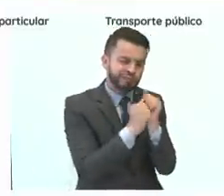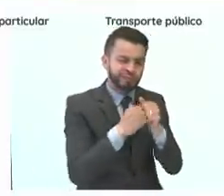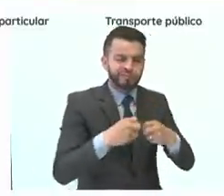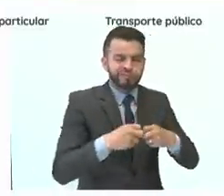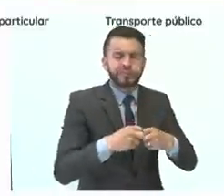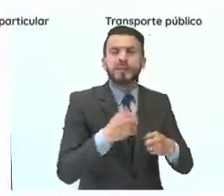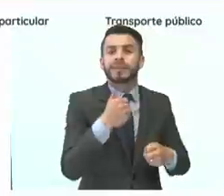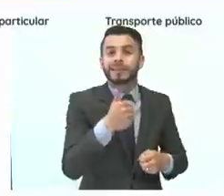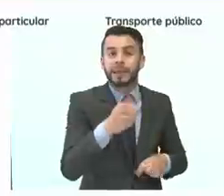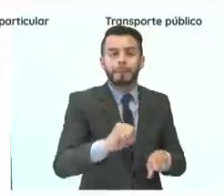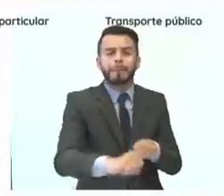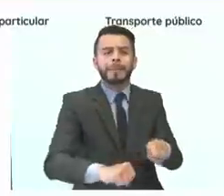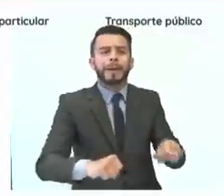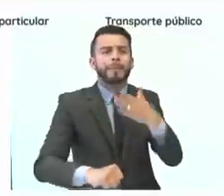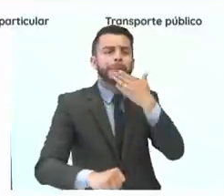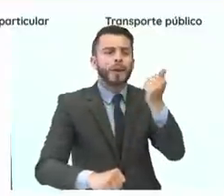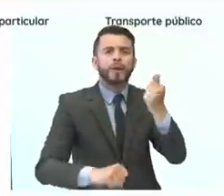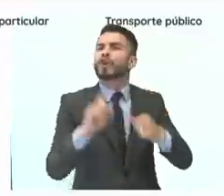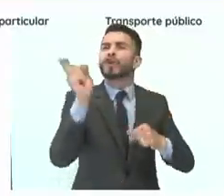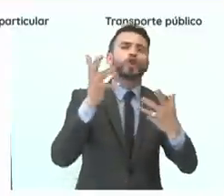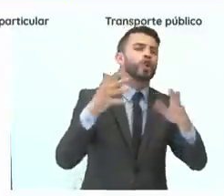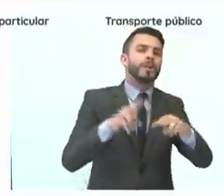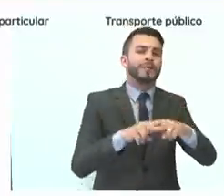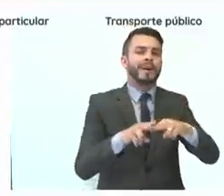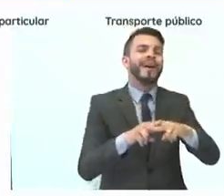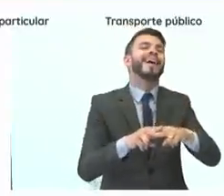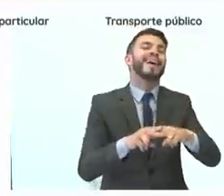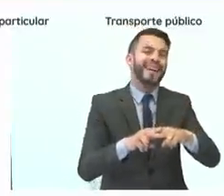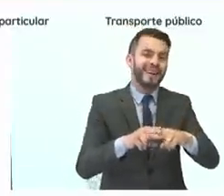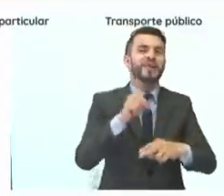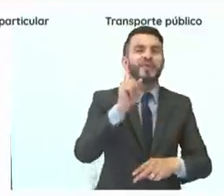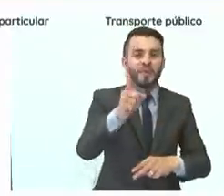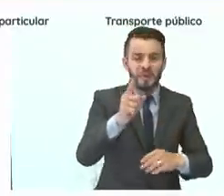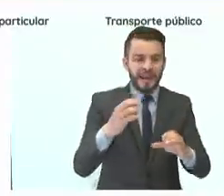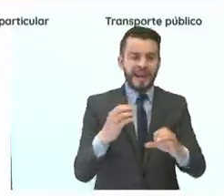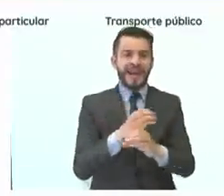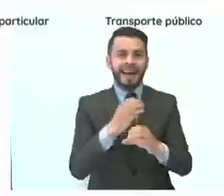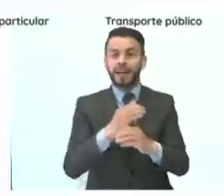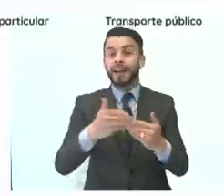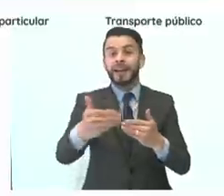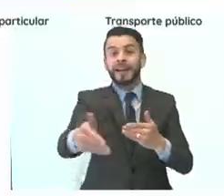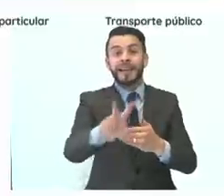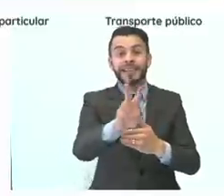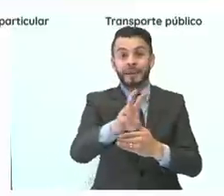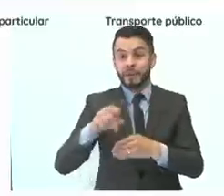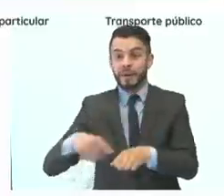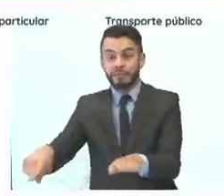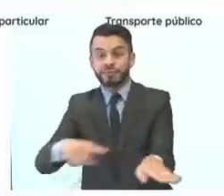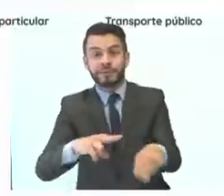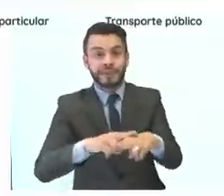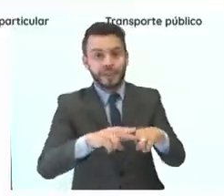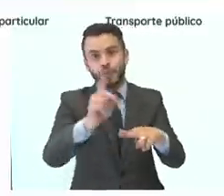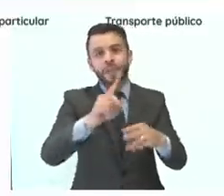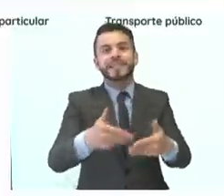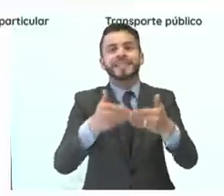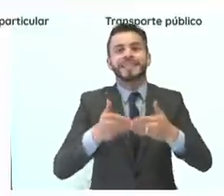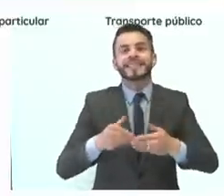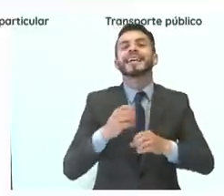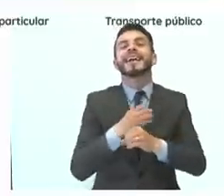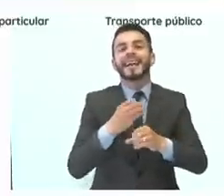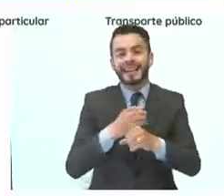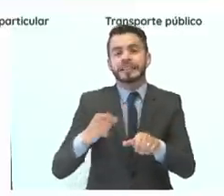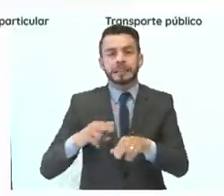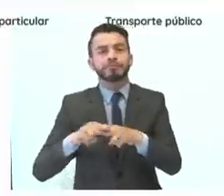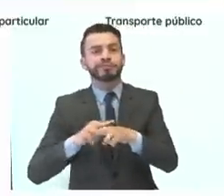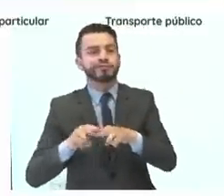eléctricos bien por encima de metro, tal vez porque la gente sabe que el metro ya va a ir por la Caracas, razón por la cual pues no va a ir sobre la séptima,